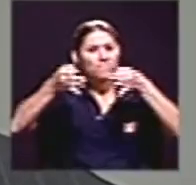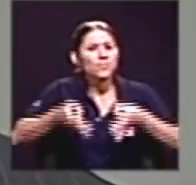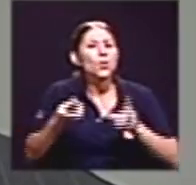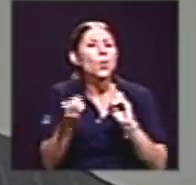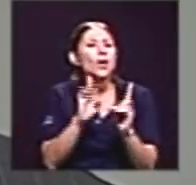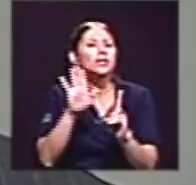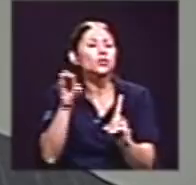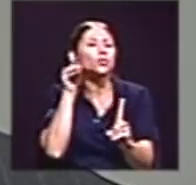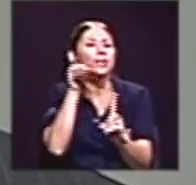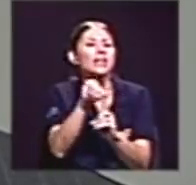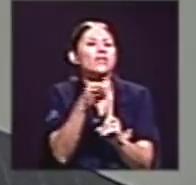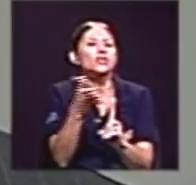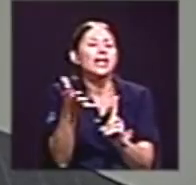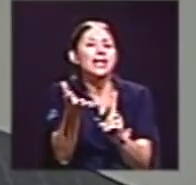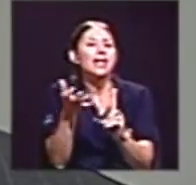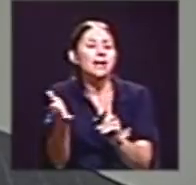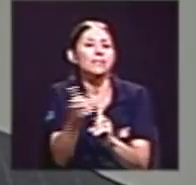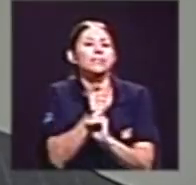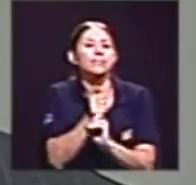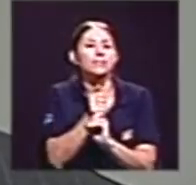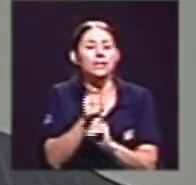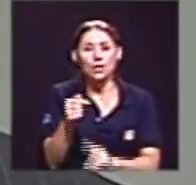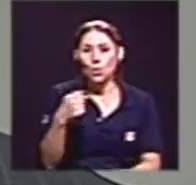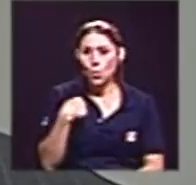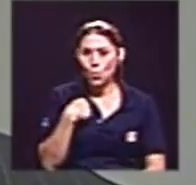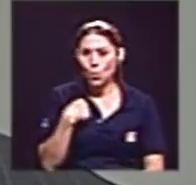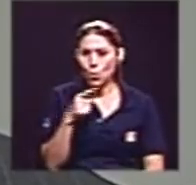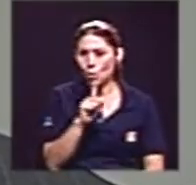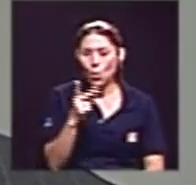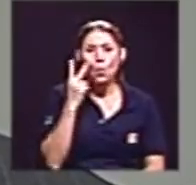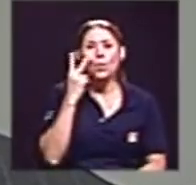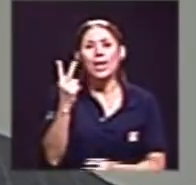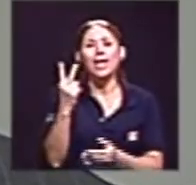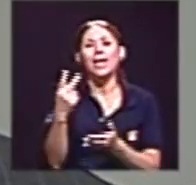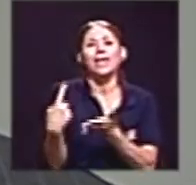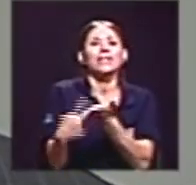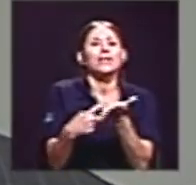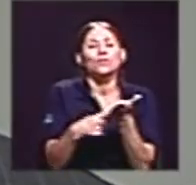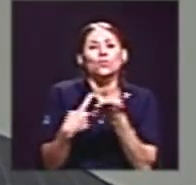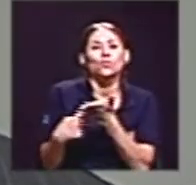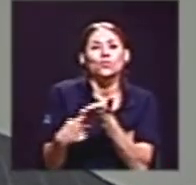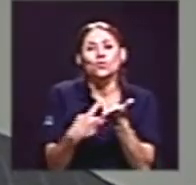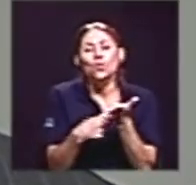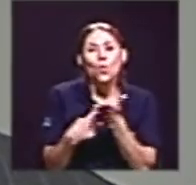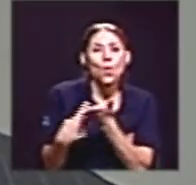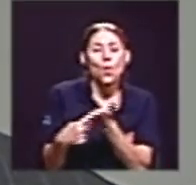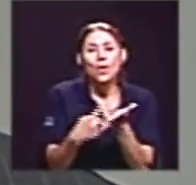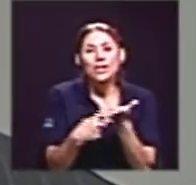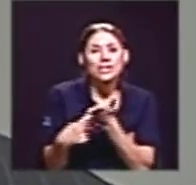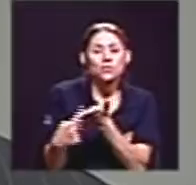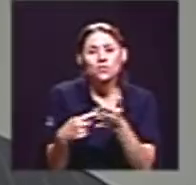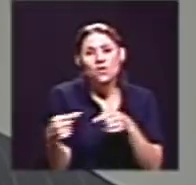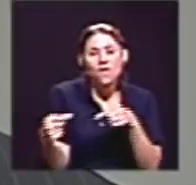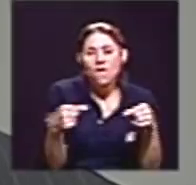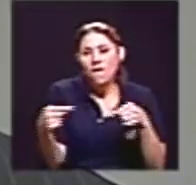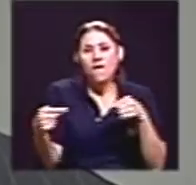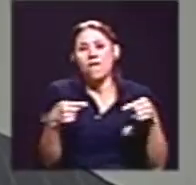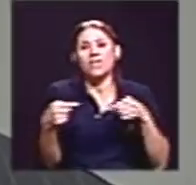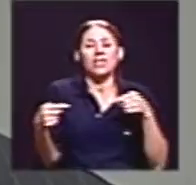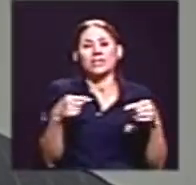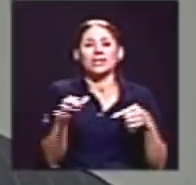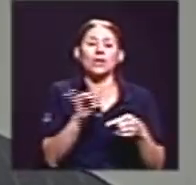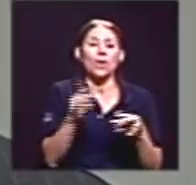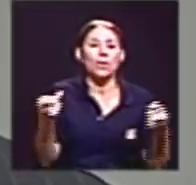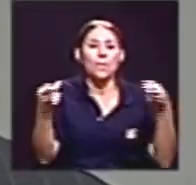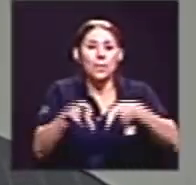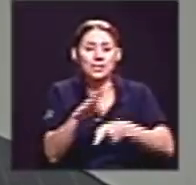objetivos y qué es lo que pretenden. Y uno no ve las discusiones de pararse en la manguera para que los bomberos no puedan irrigar los campos que pasan en Costa